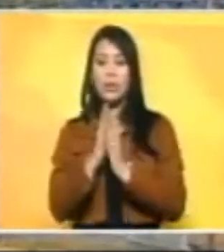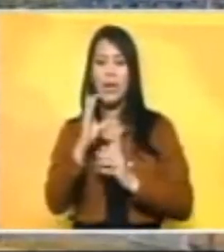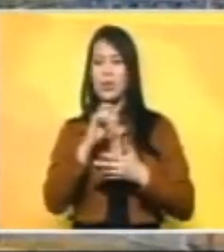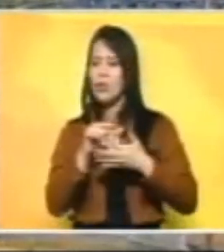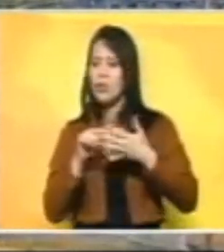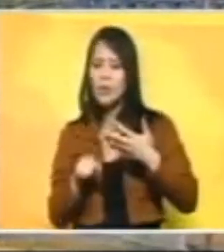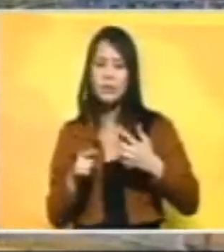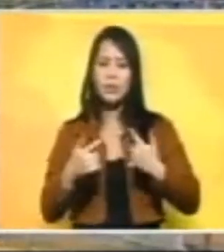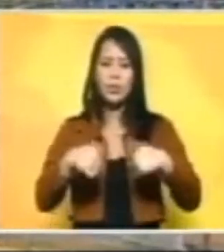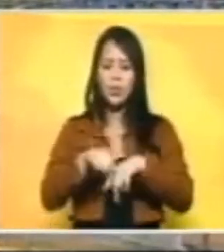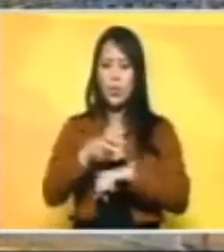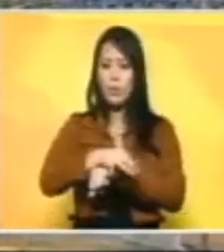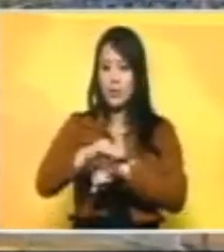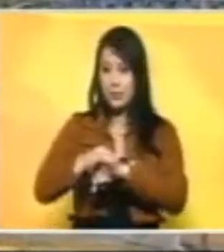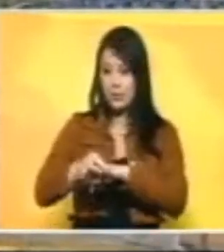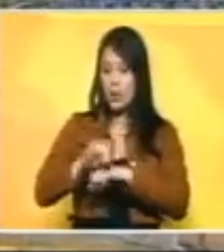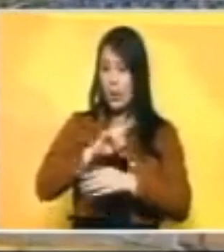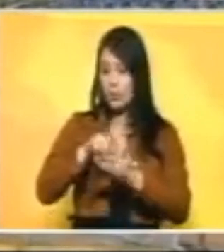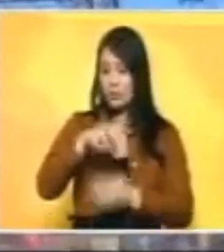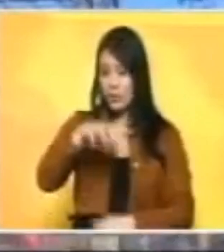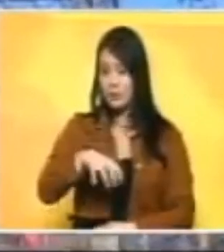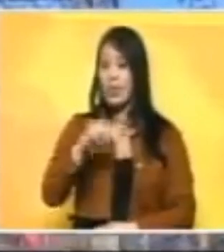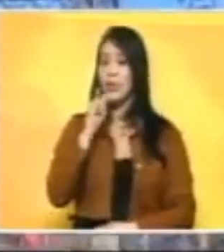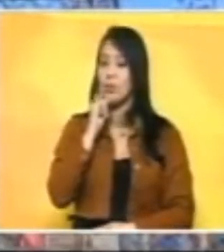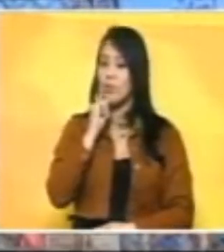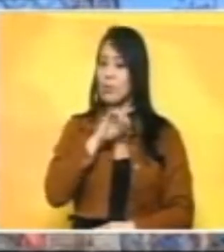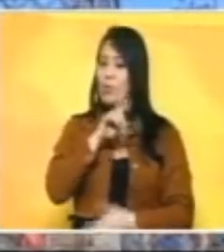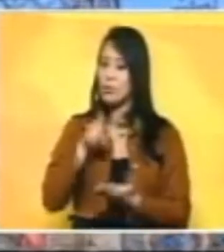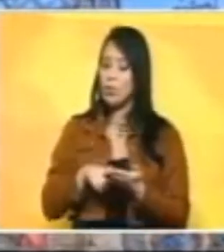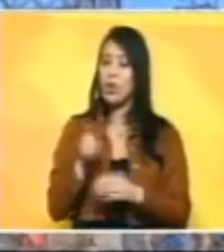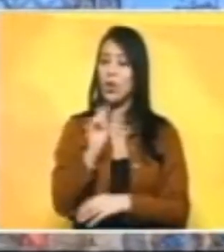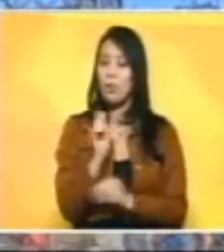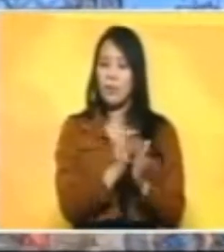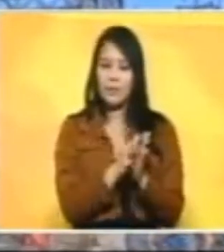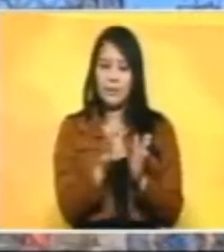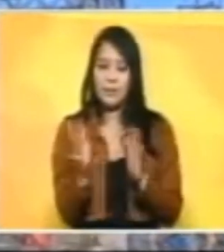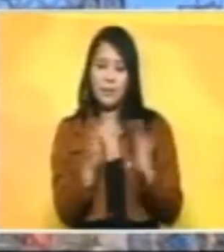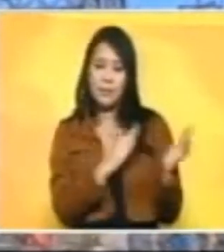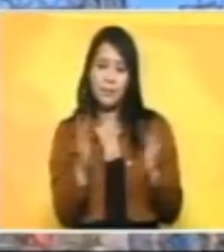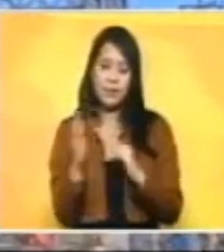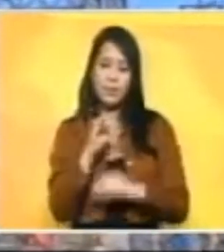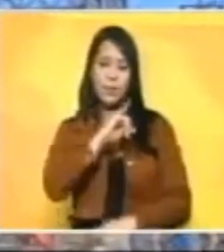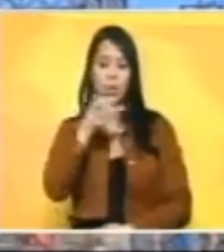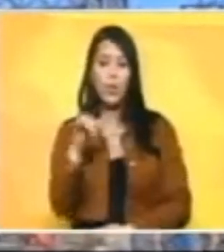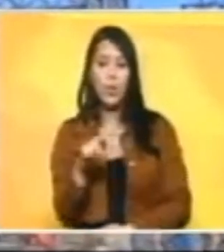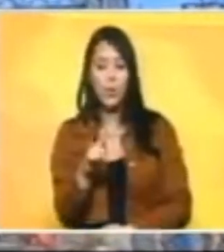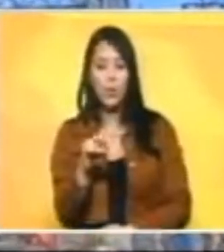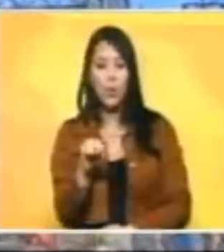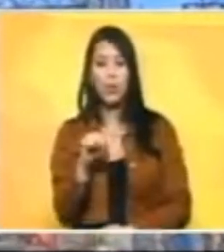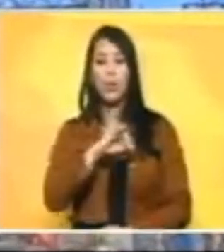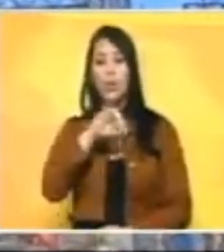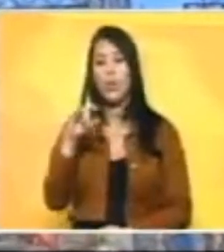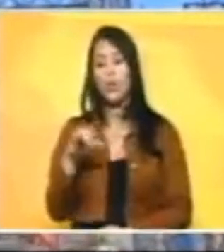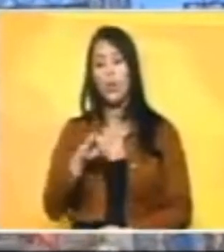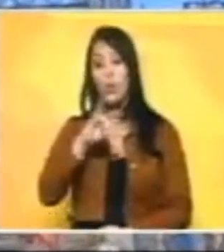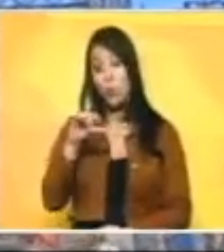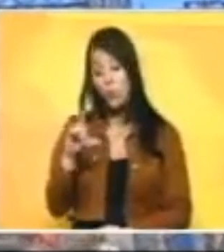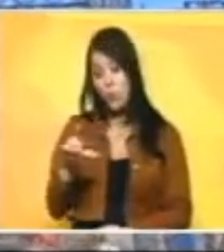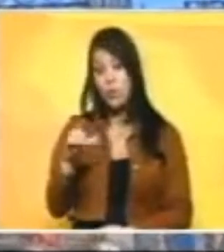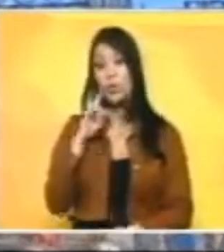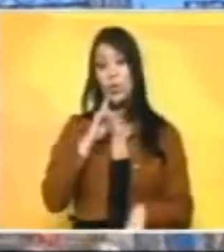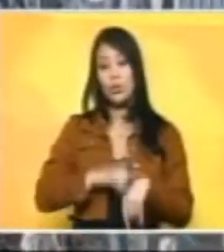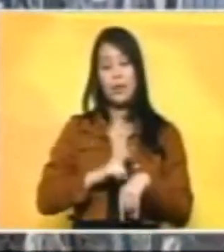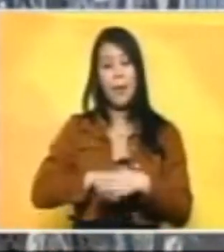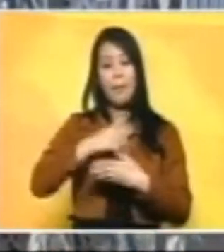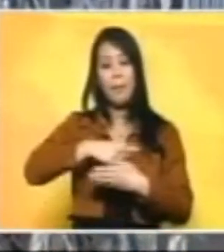Rómulo Gallegos, El Pao y Girardot informaron que en los meses de marzo, junio y julio les aplicaron jornadas diarias y